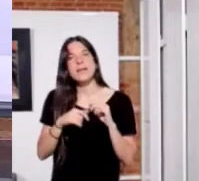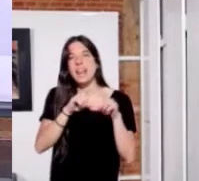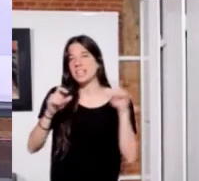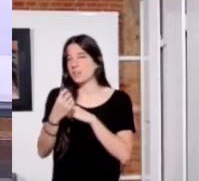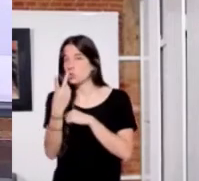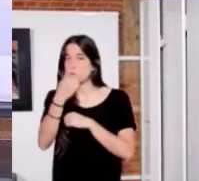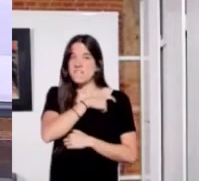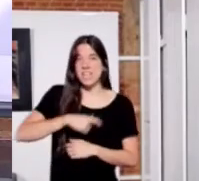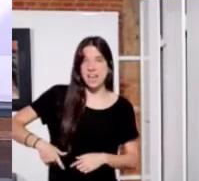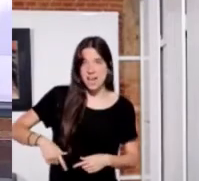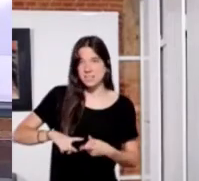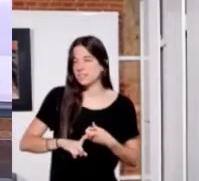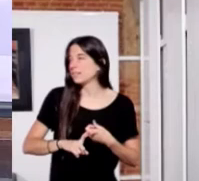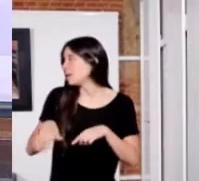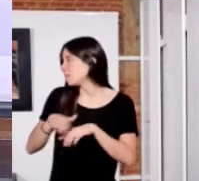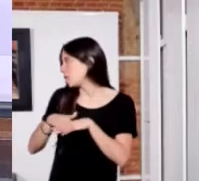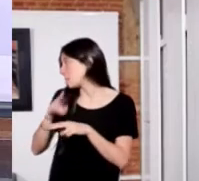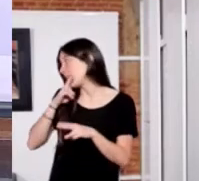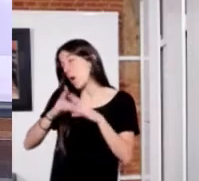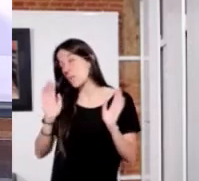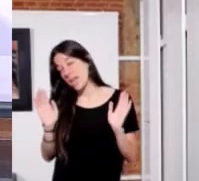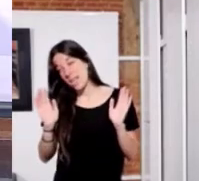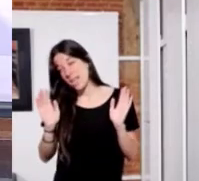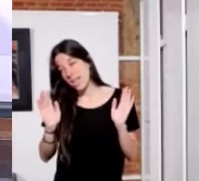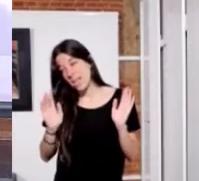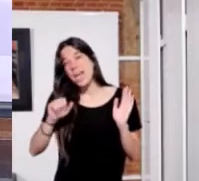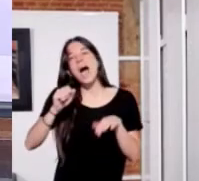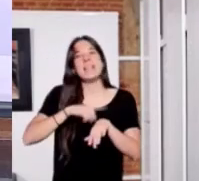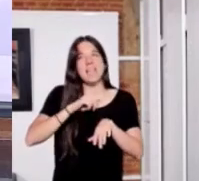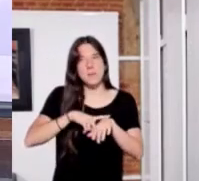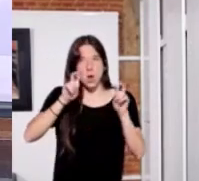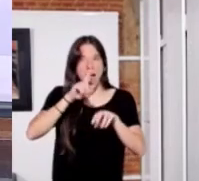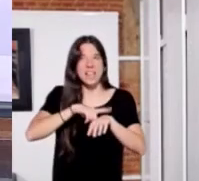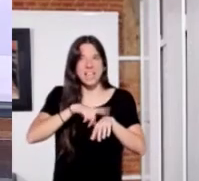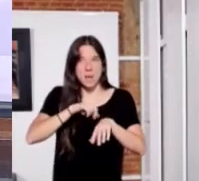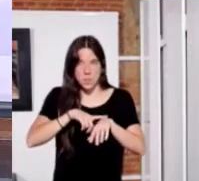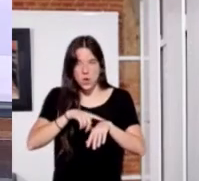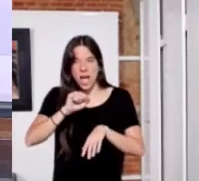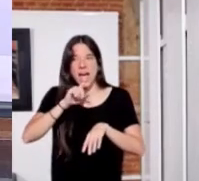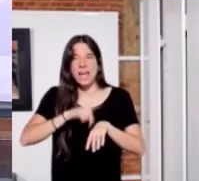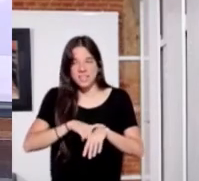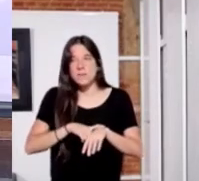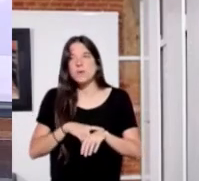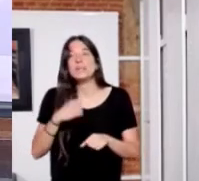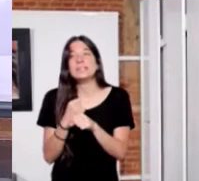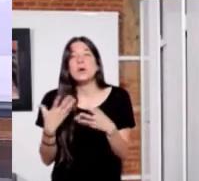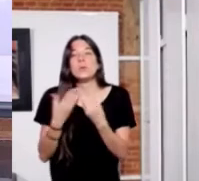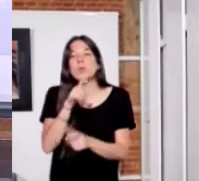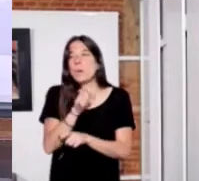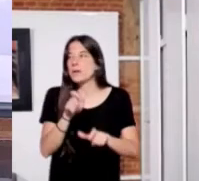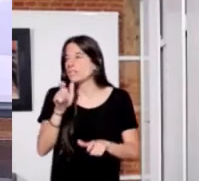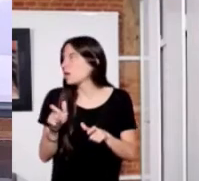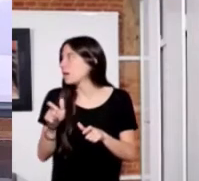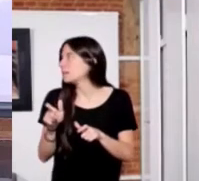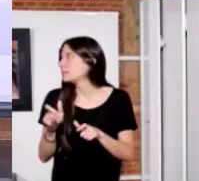Valleca, perdóname el nombre, luego tú ya lo cuentas, a tiempo que trabaja con personas en situación de drogodependencia,